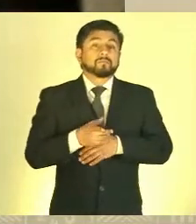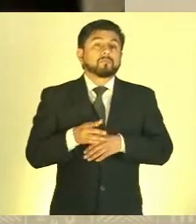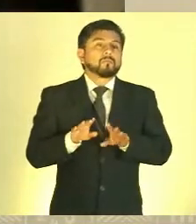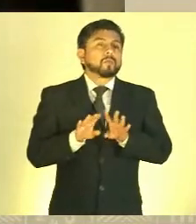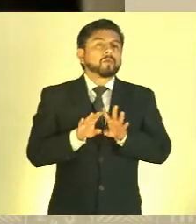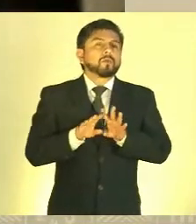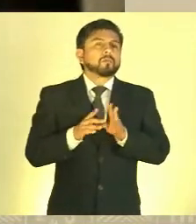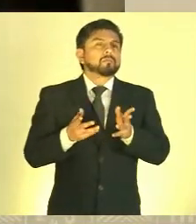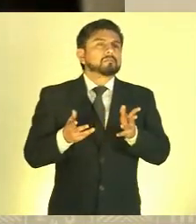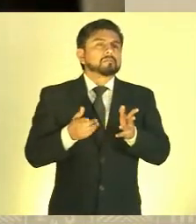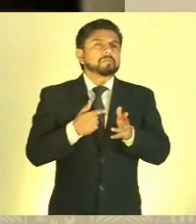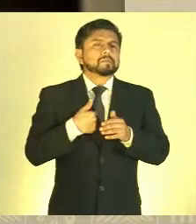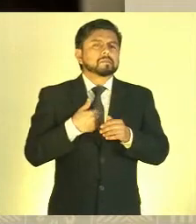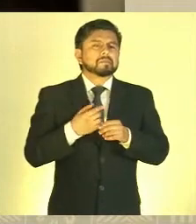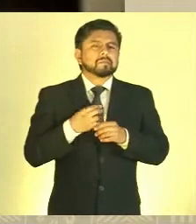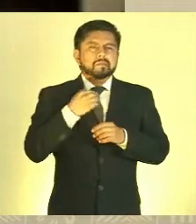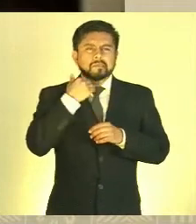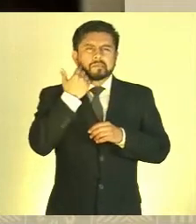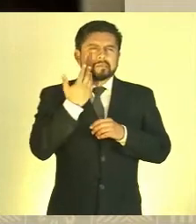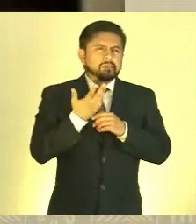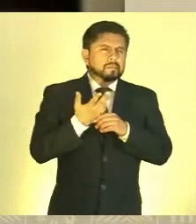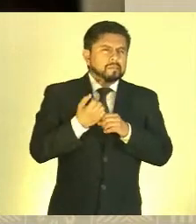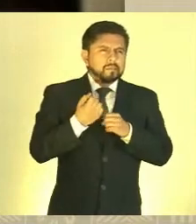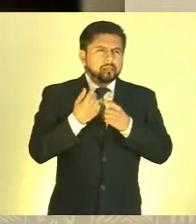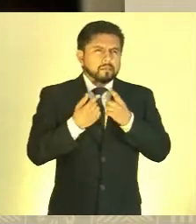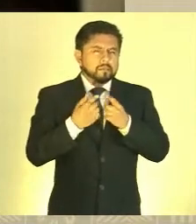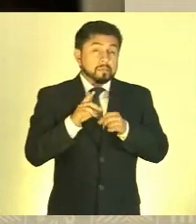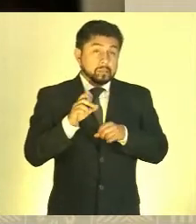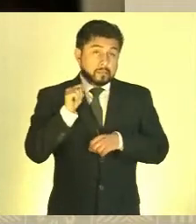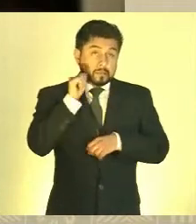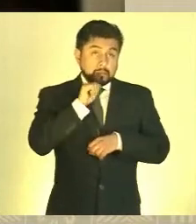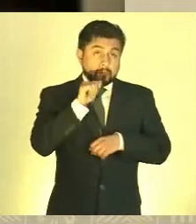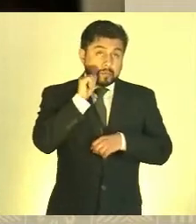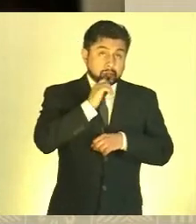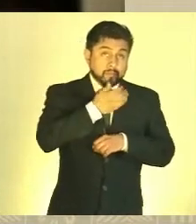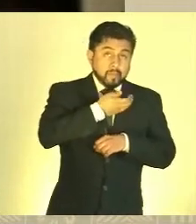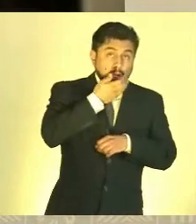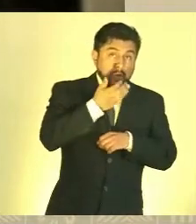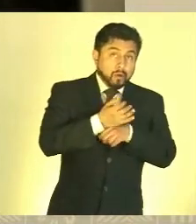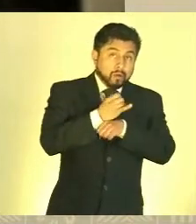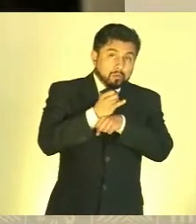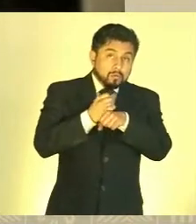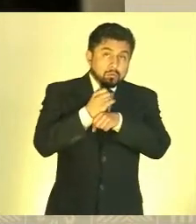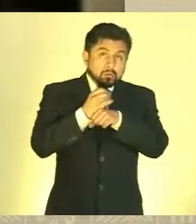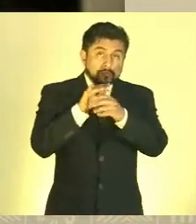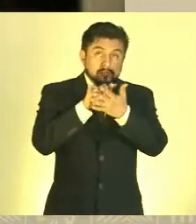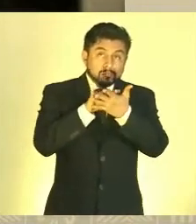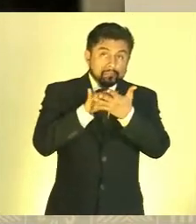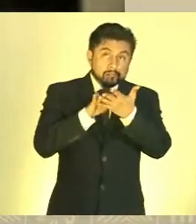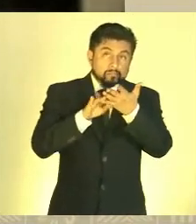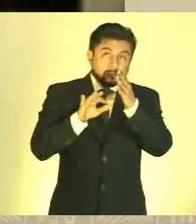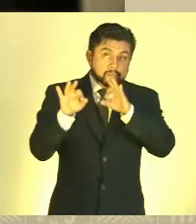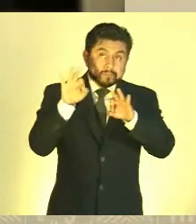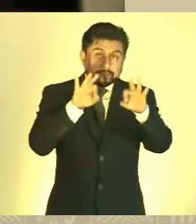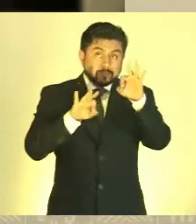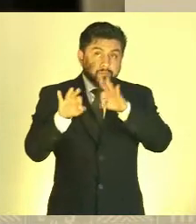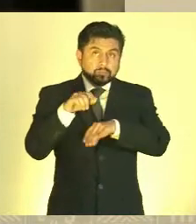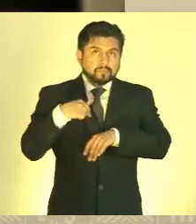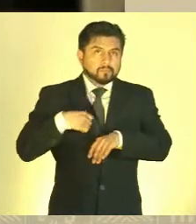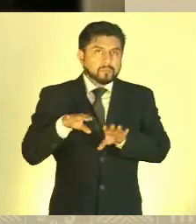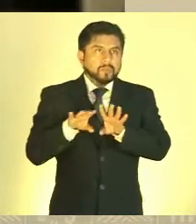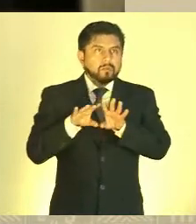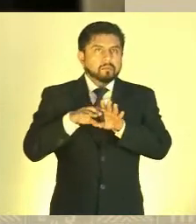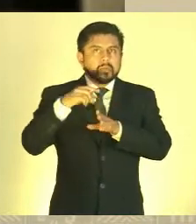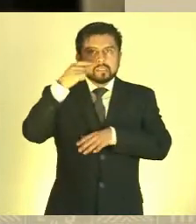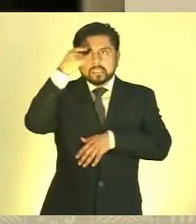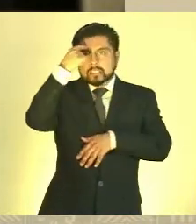traté de mantenerme al tanto con los progresos de la física hasta el momento en que, te dije, se volvió una obsesión.